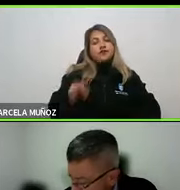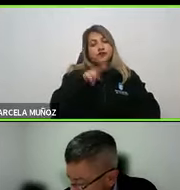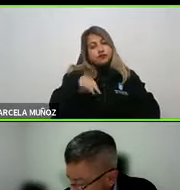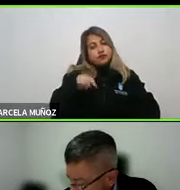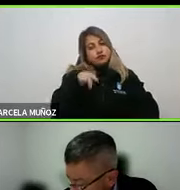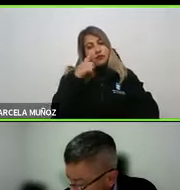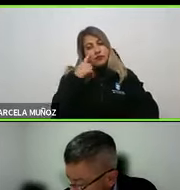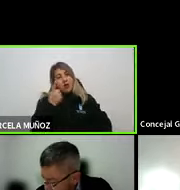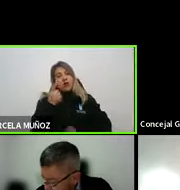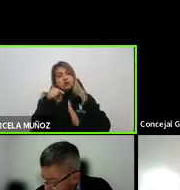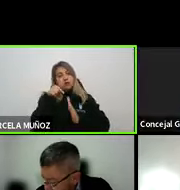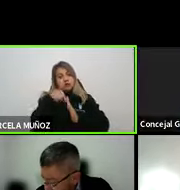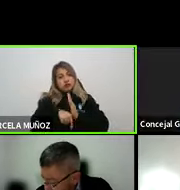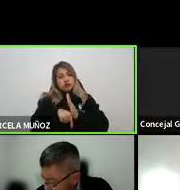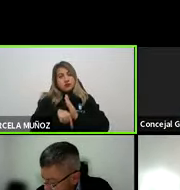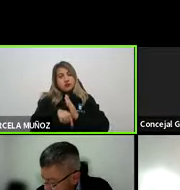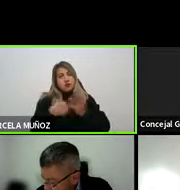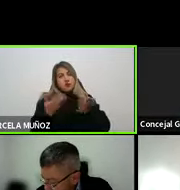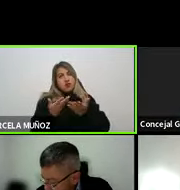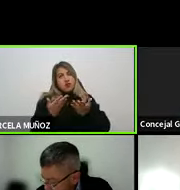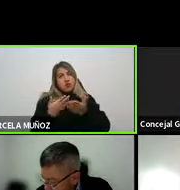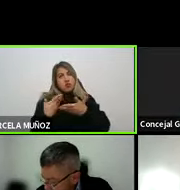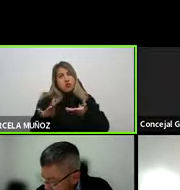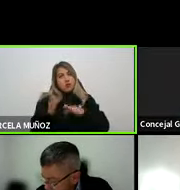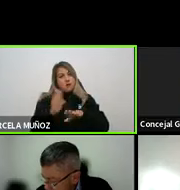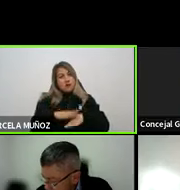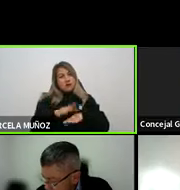profundizar en cómo se otorgan los permisos